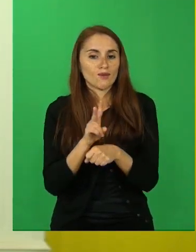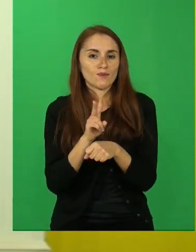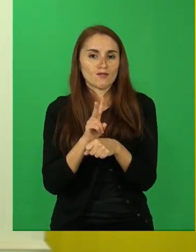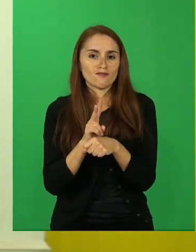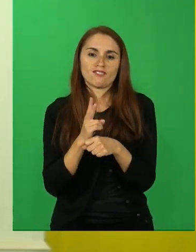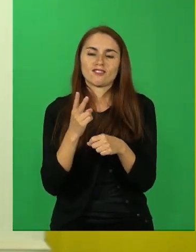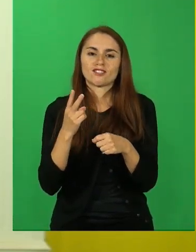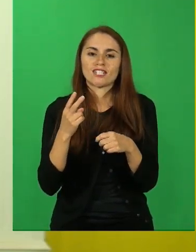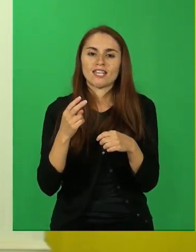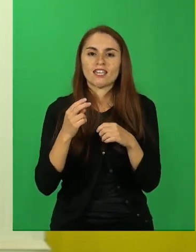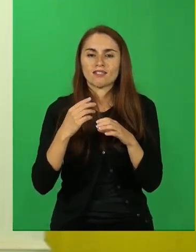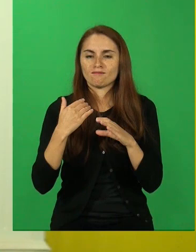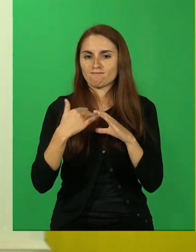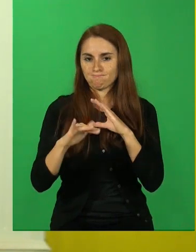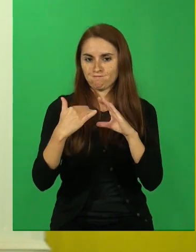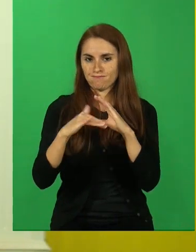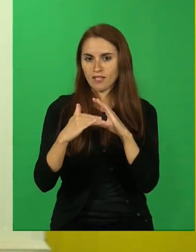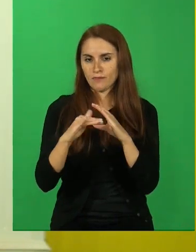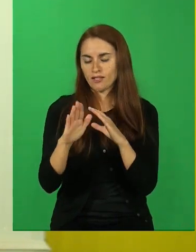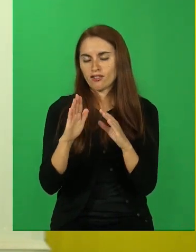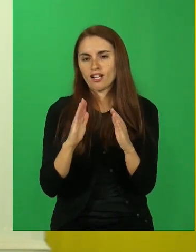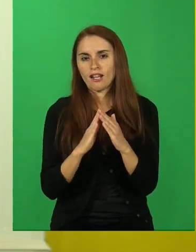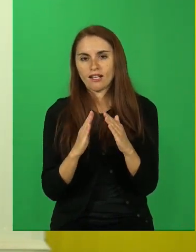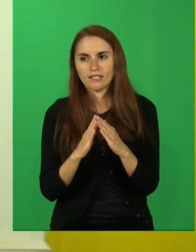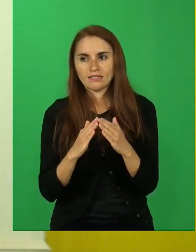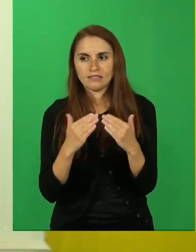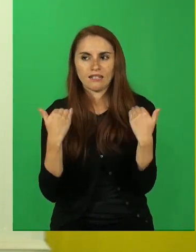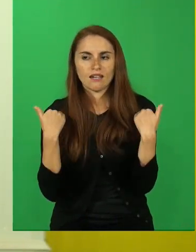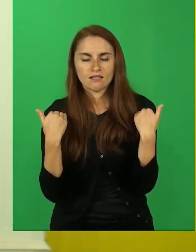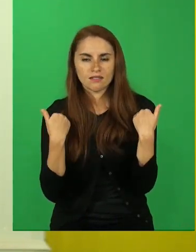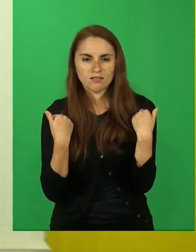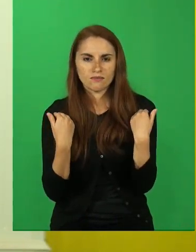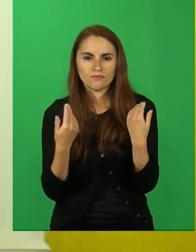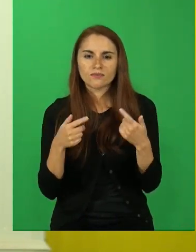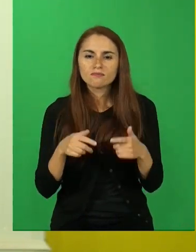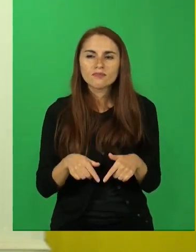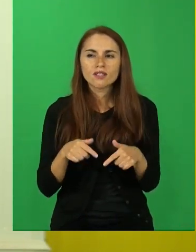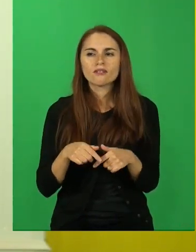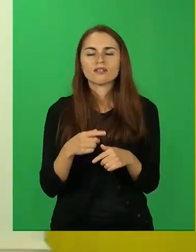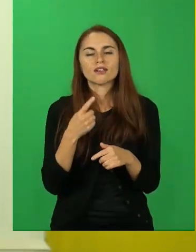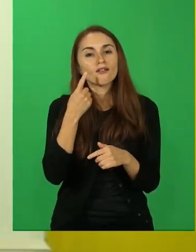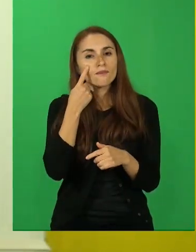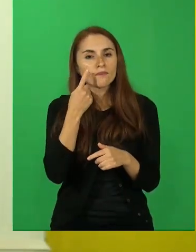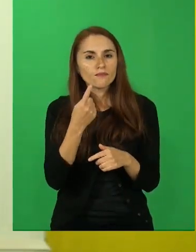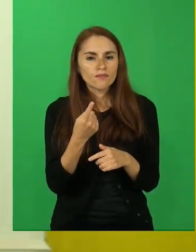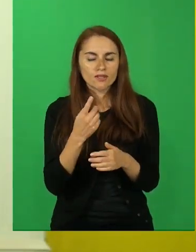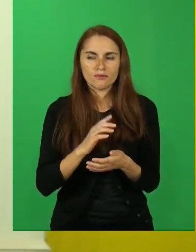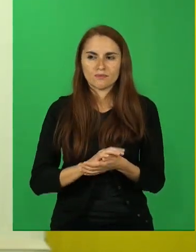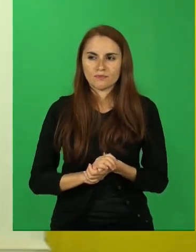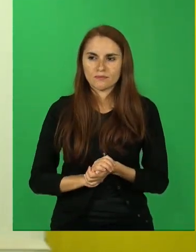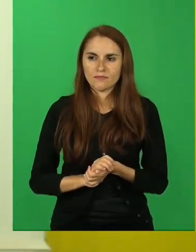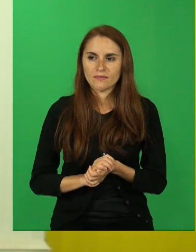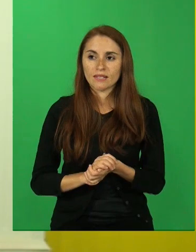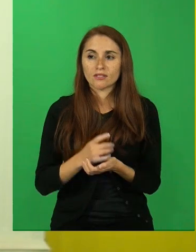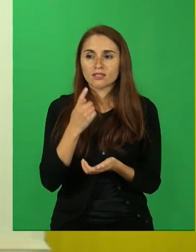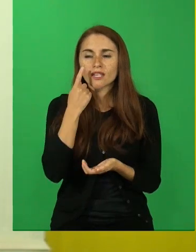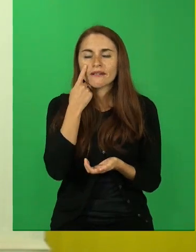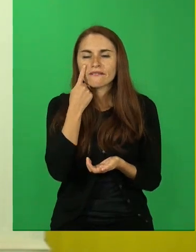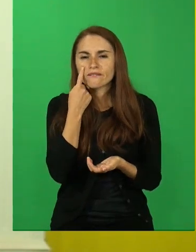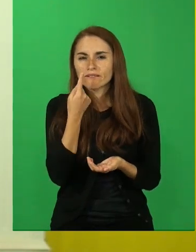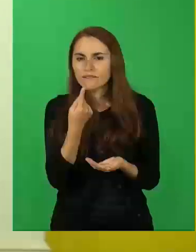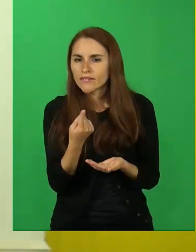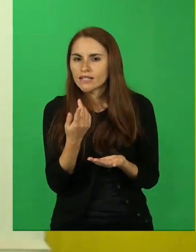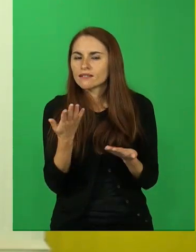te están enviando ejercicios a la casa. Yo te voy entonces a ir guiando. Reconoce